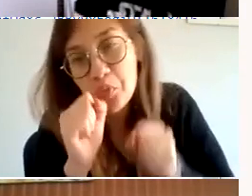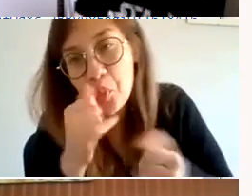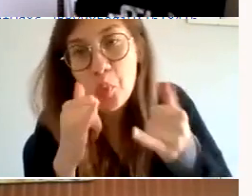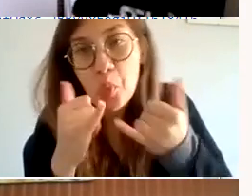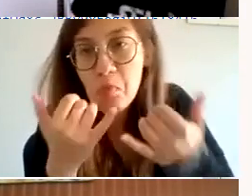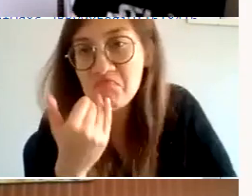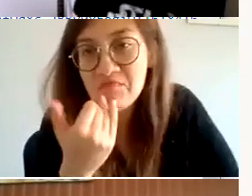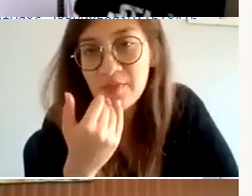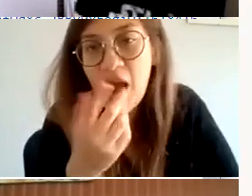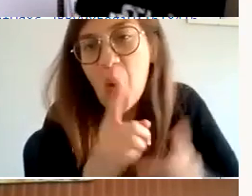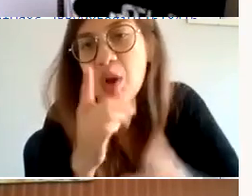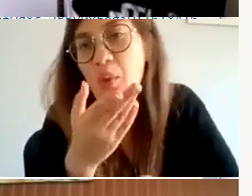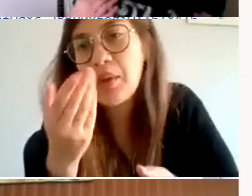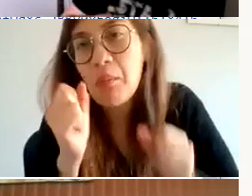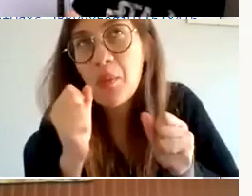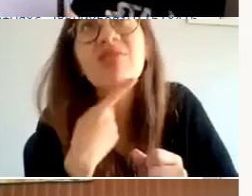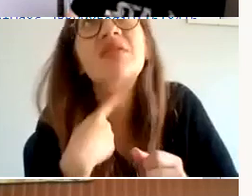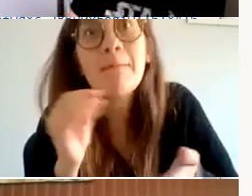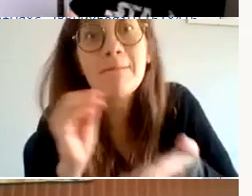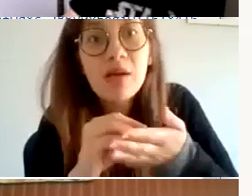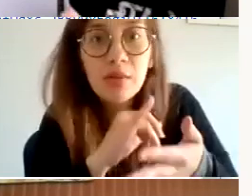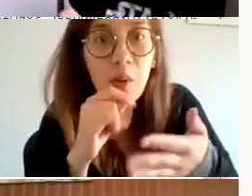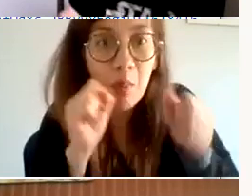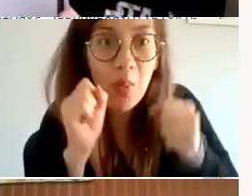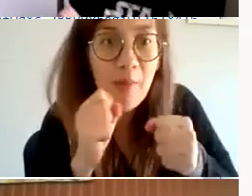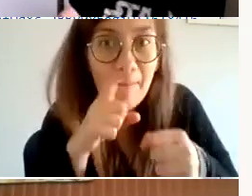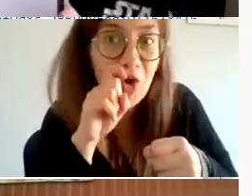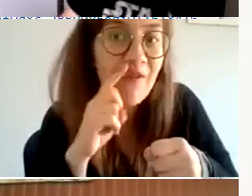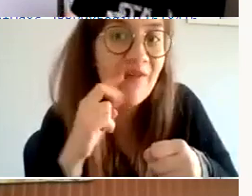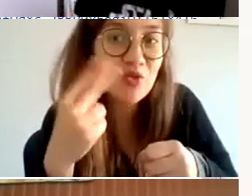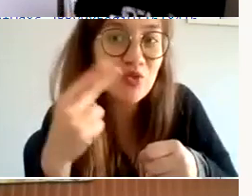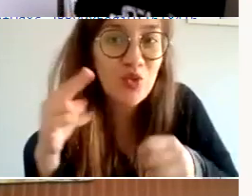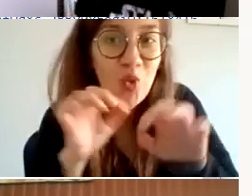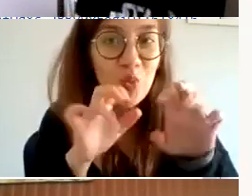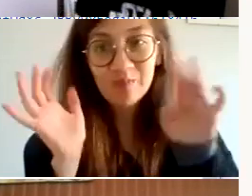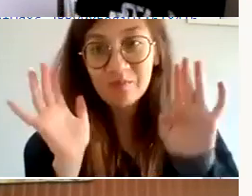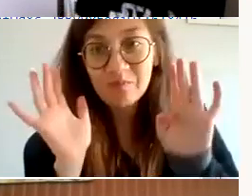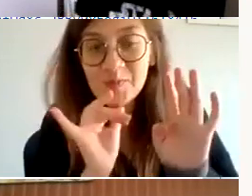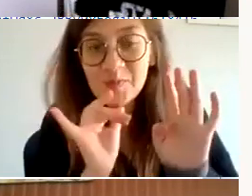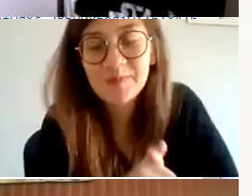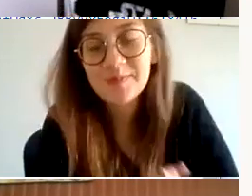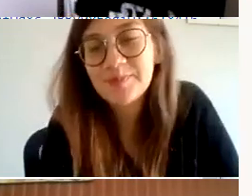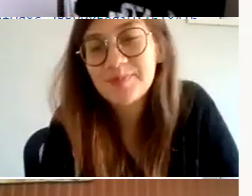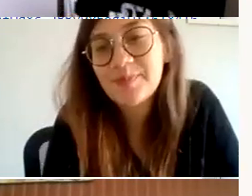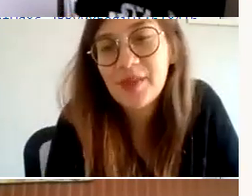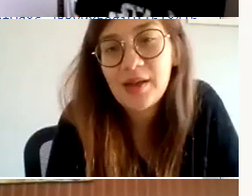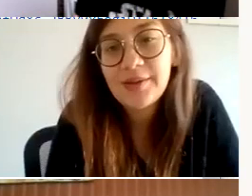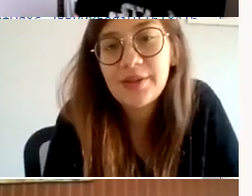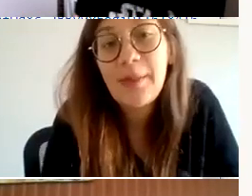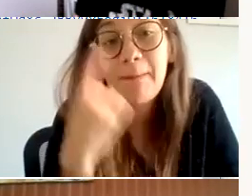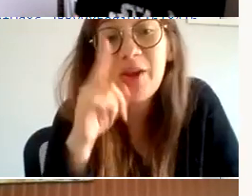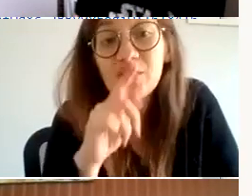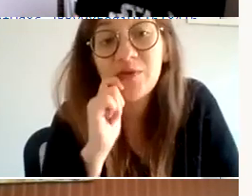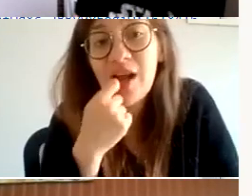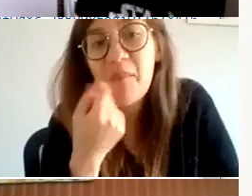alguno se interesa más por esto, puede ir profundizando más en esto. ¿Ya? Pero en sí, esto es un